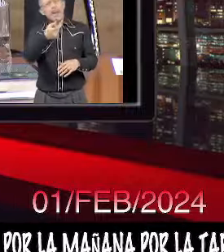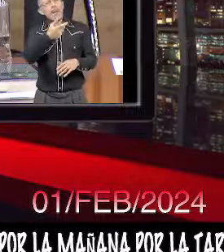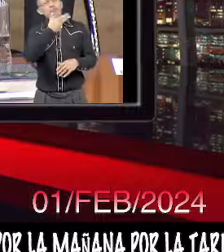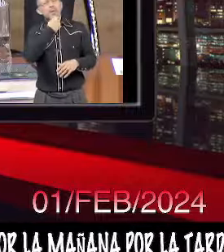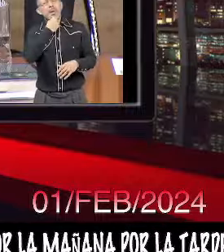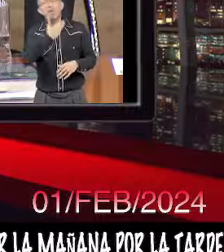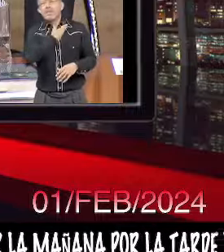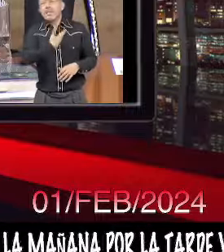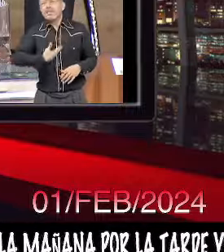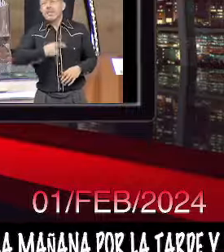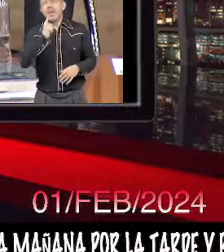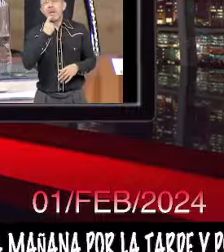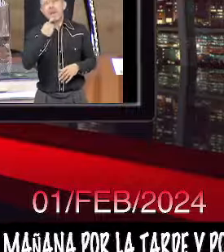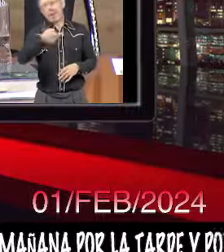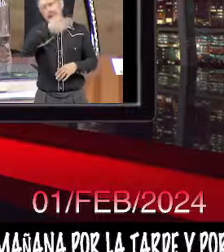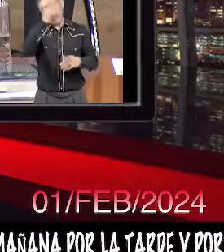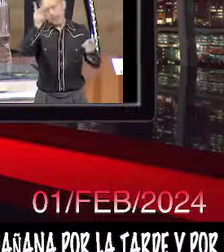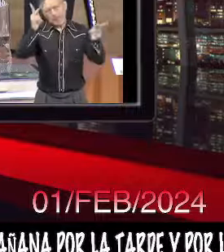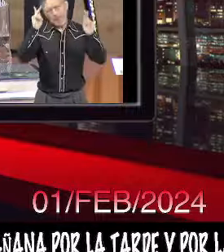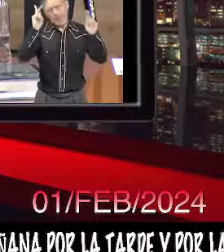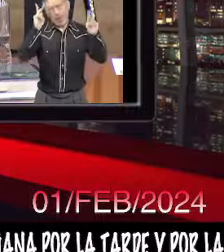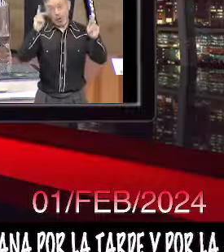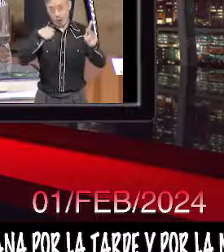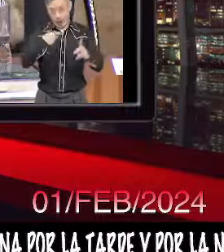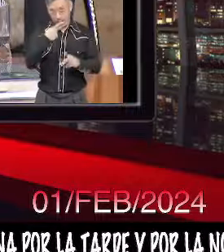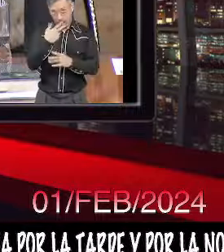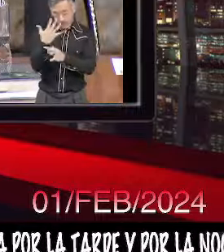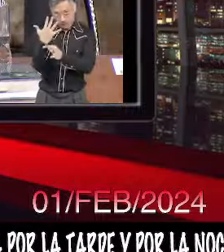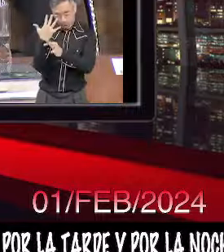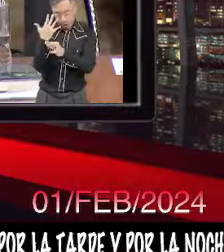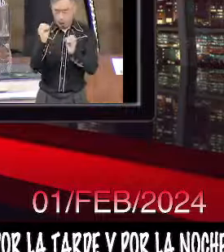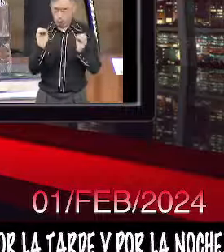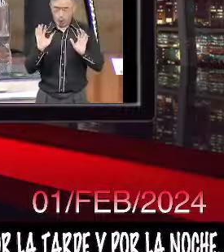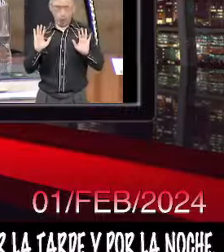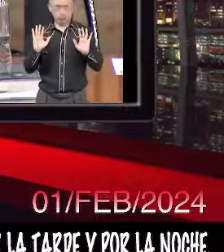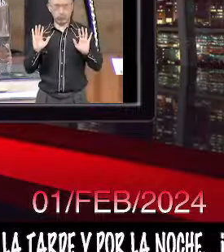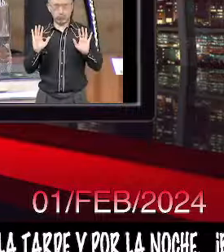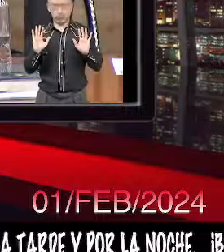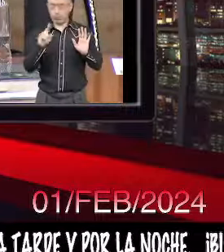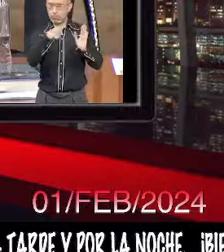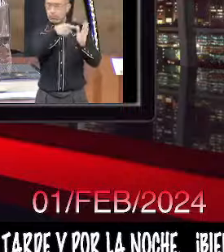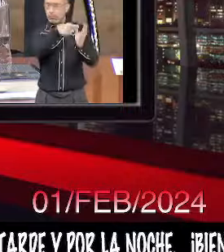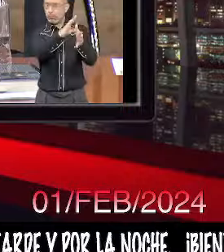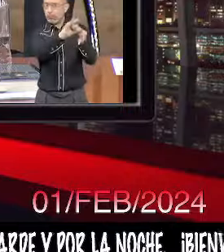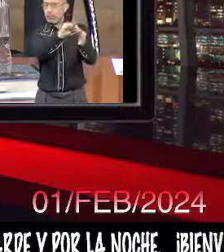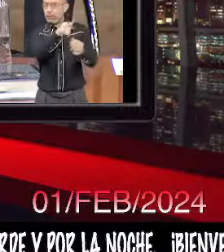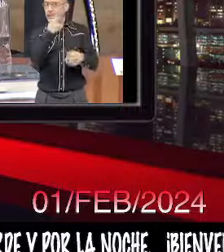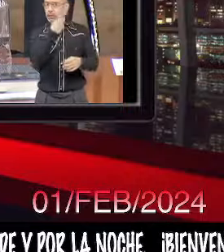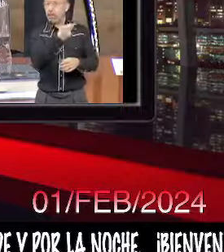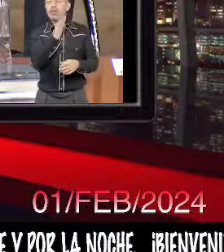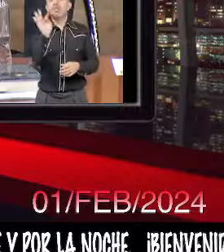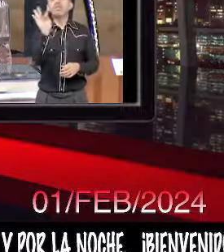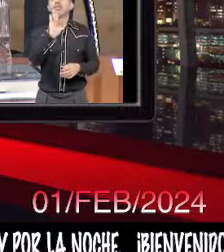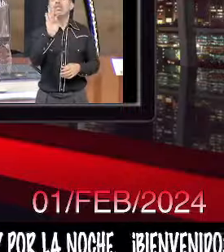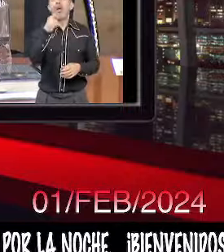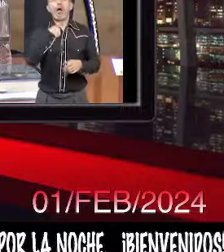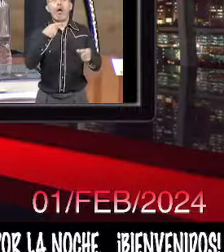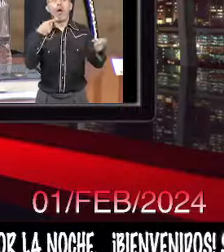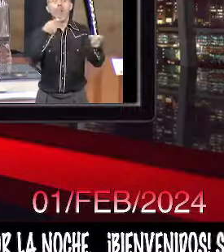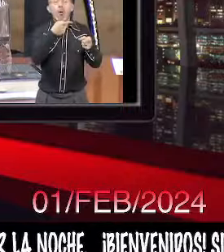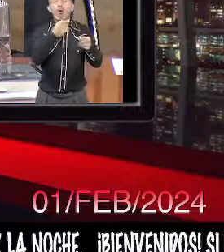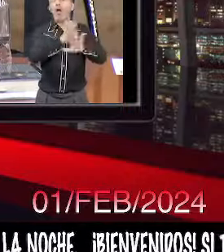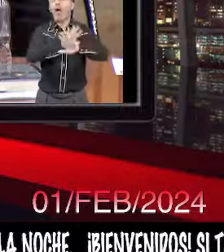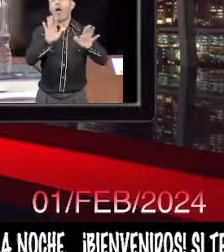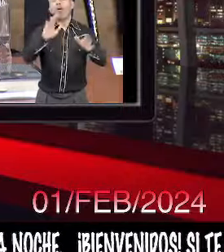son palabras mías. Y si yo dijese algo así de una política, se acabaría mi carrera política,